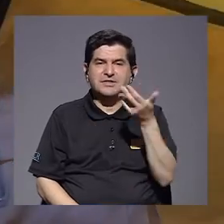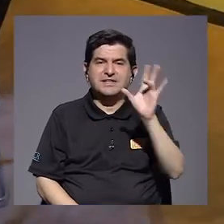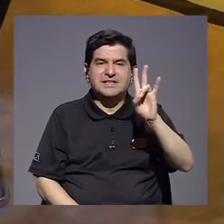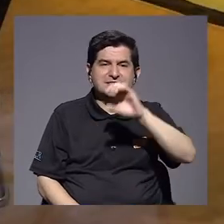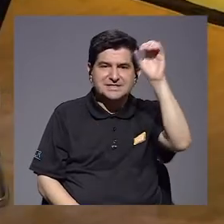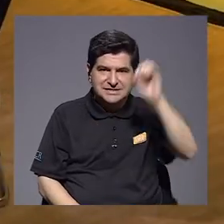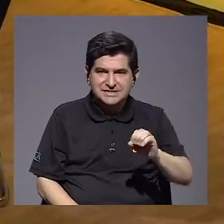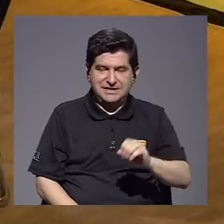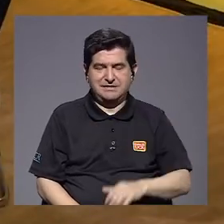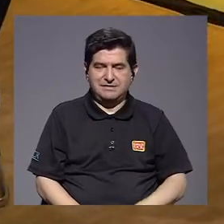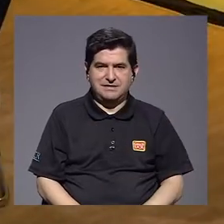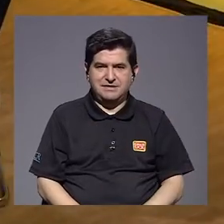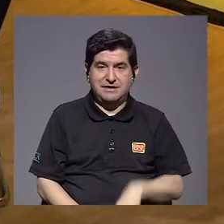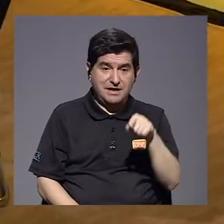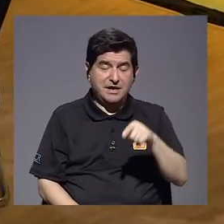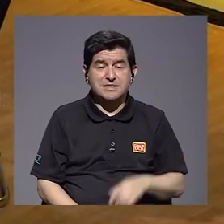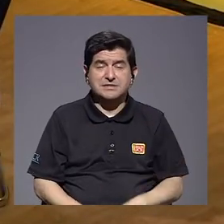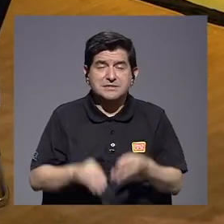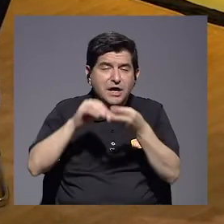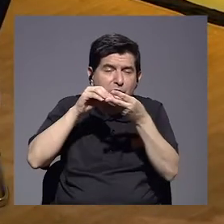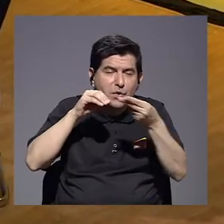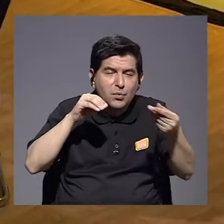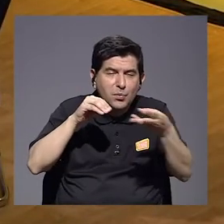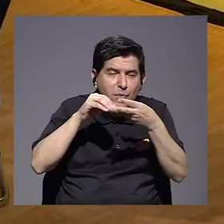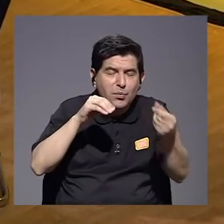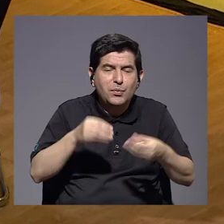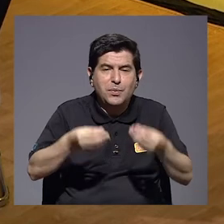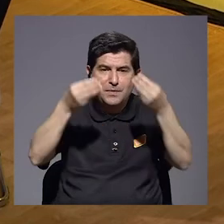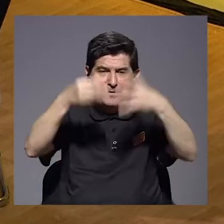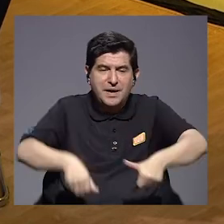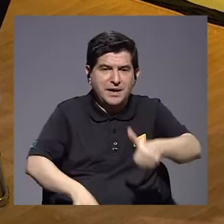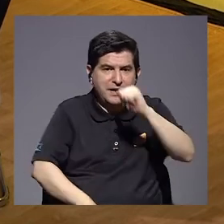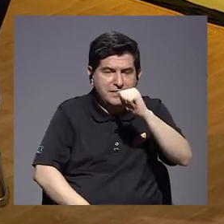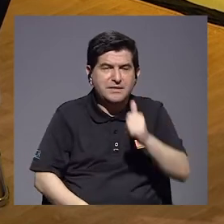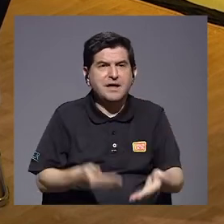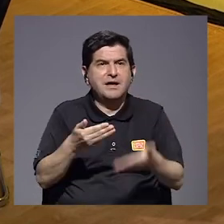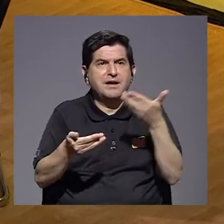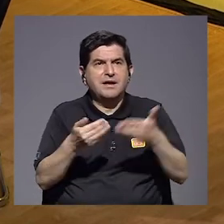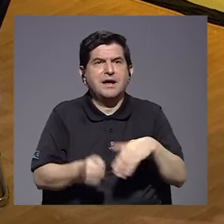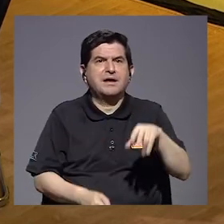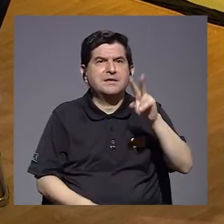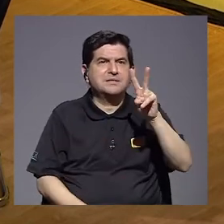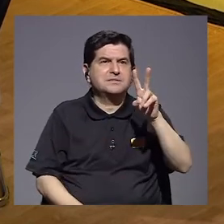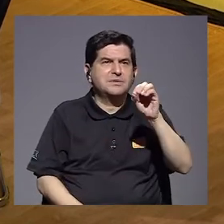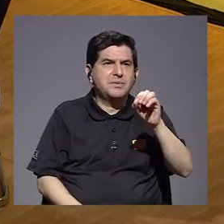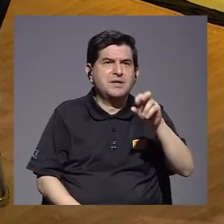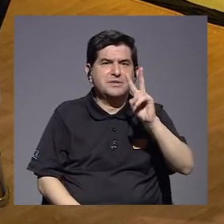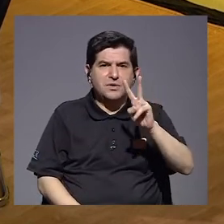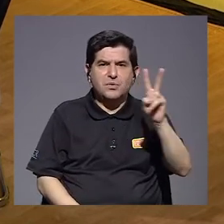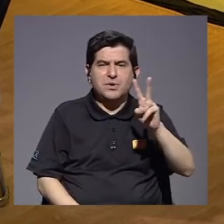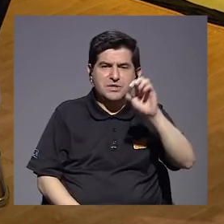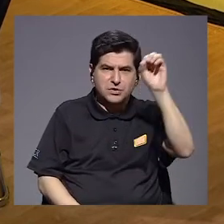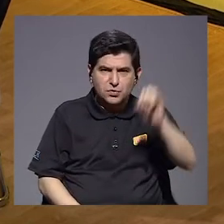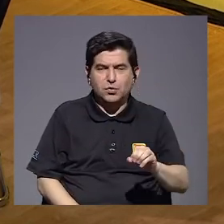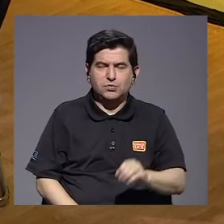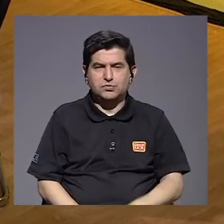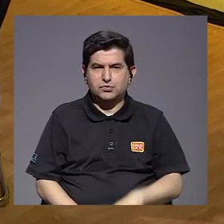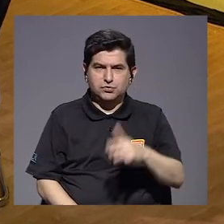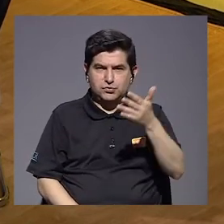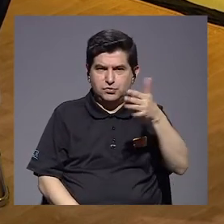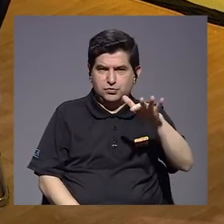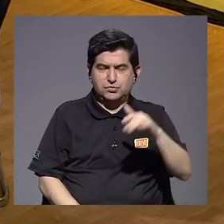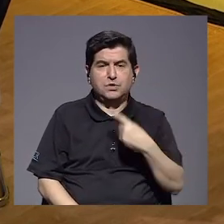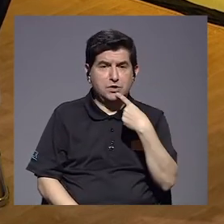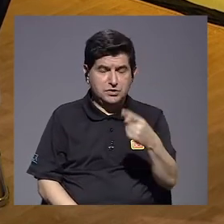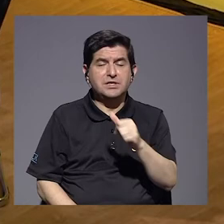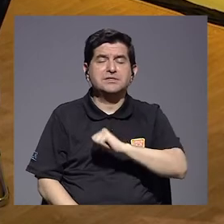le digo, acá entra estas fugas que son pérdidas de agua que andan cerca del 22%. Sí, por ahí así andamos. Lo